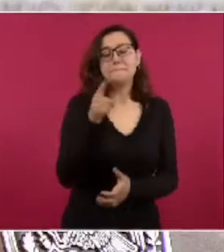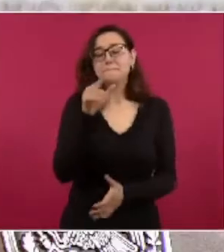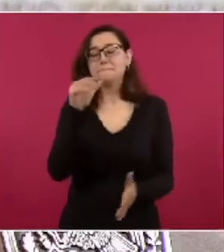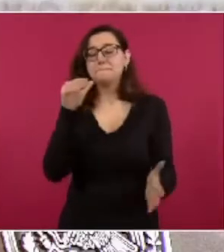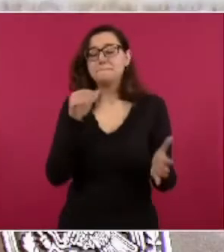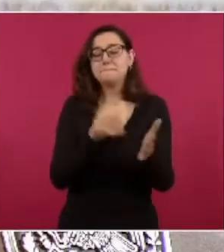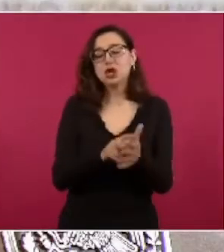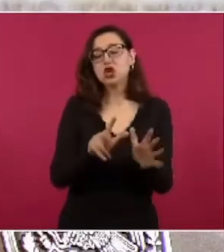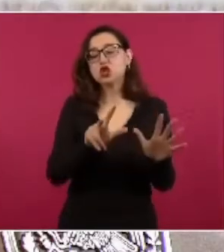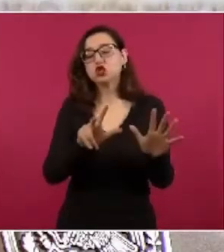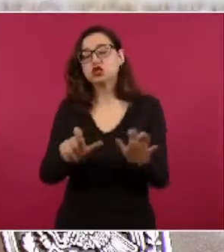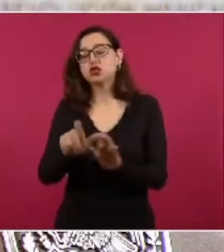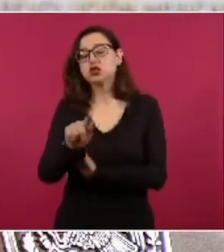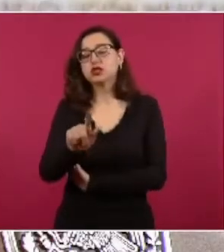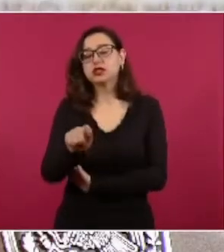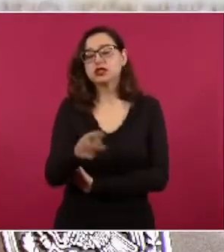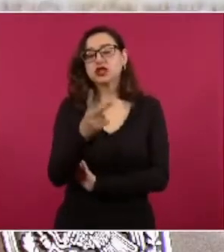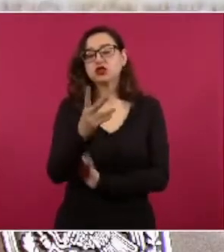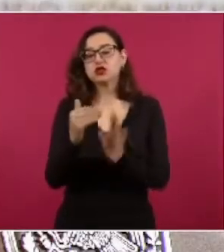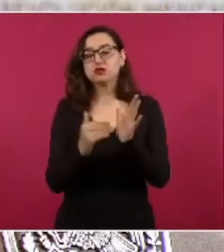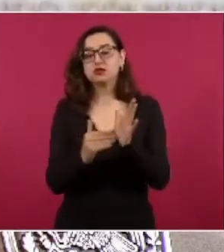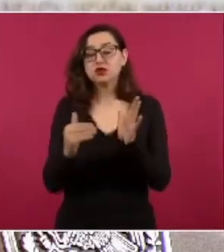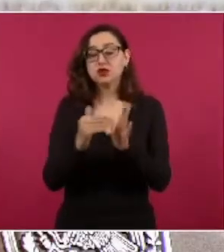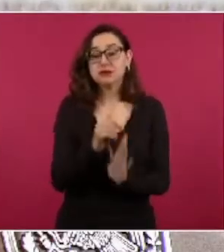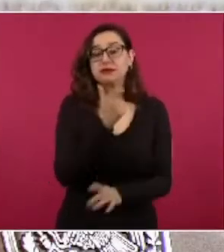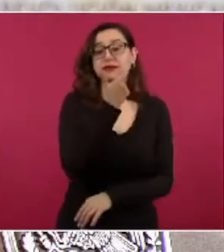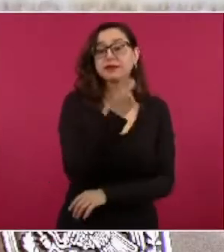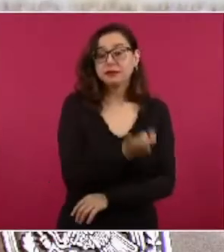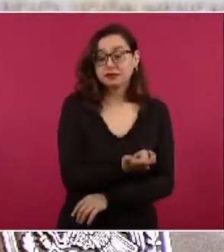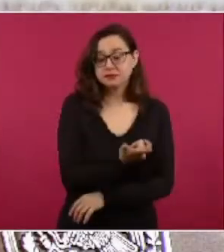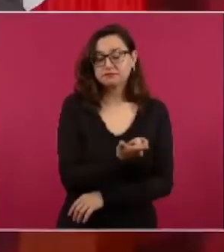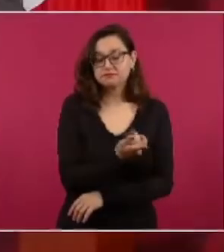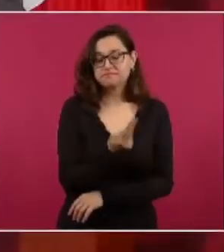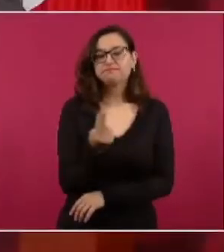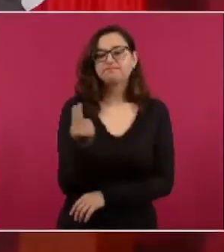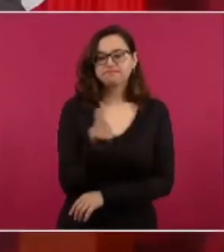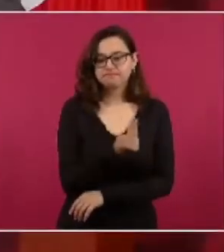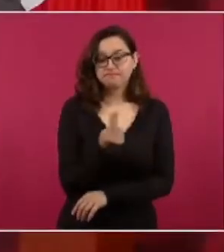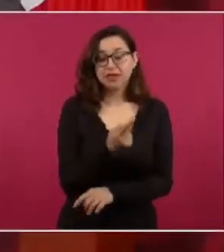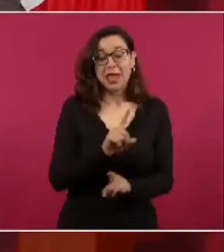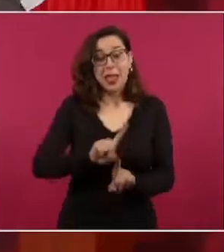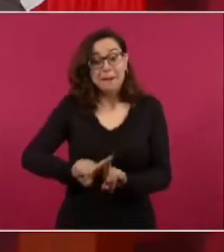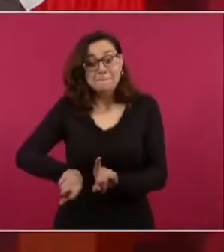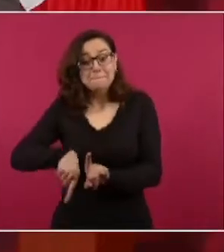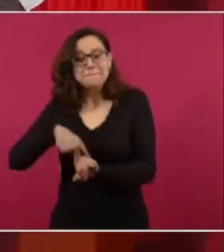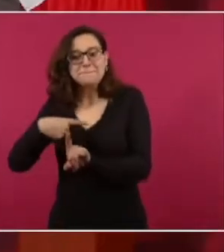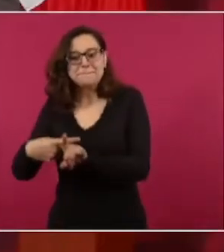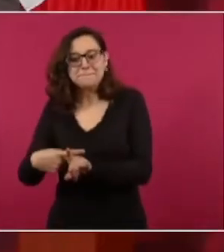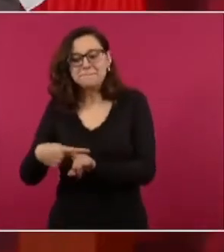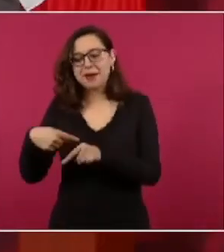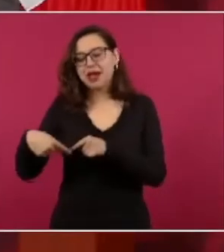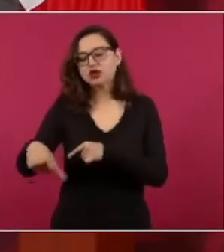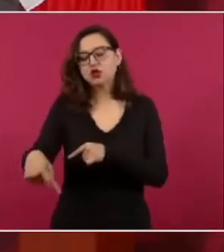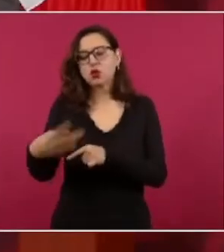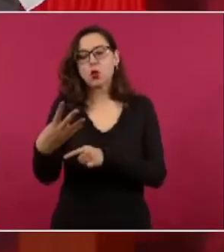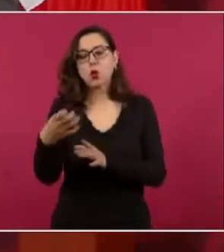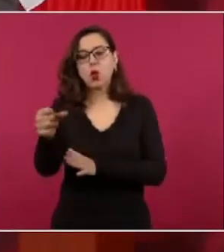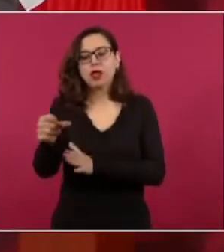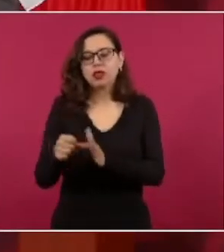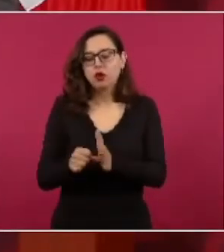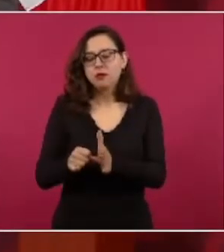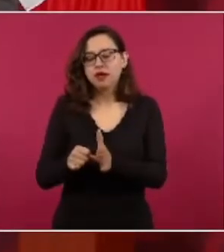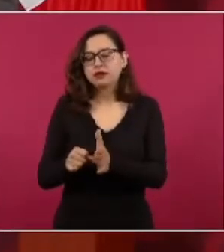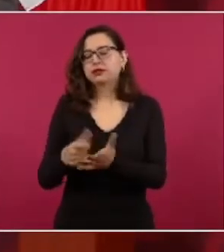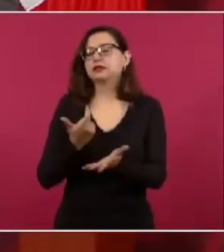1,872 millones de pesos, y si a eso le sumamos un cálculo de una nómina de 4 meses de lo que se tendrá que